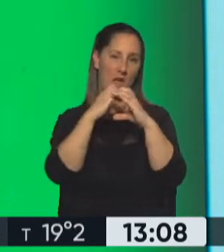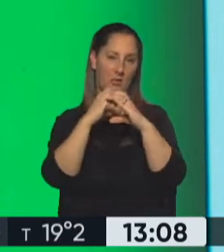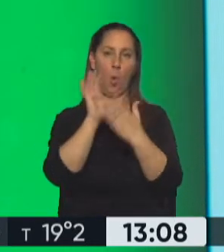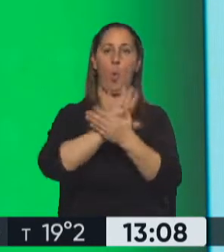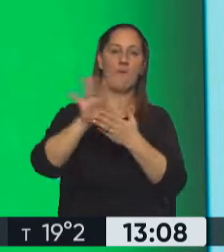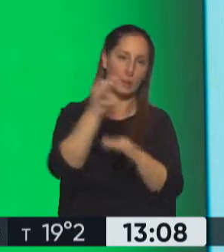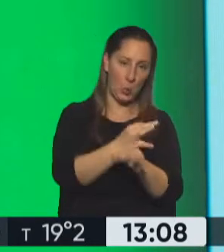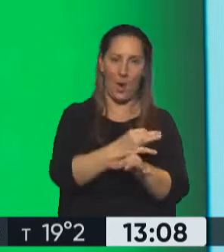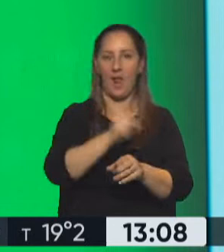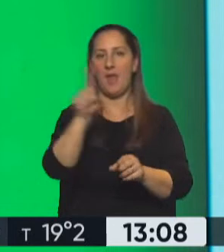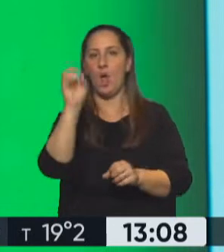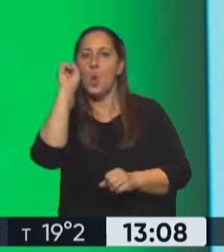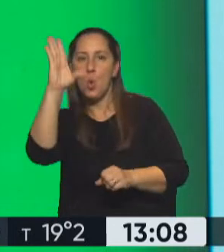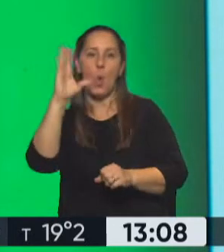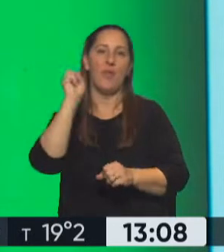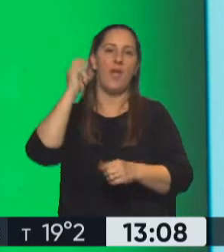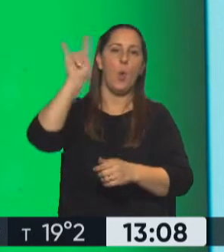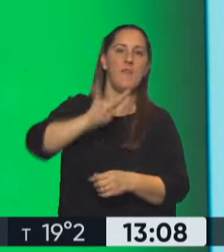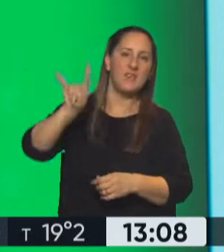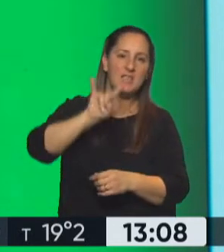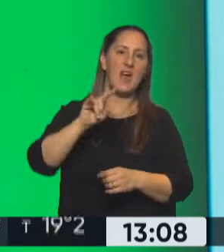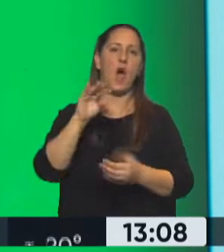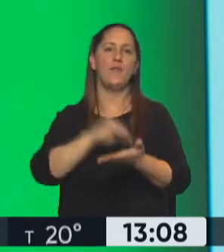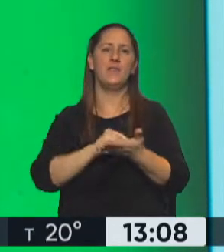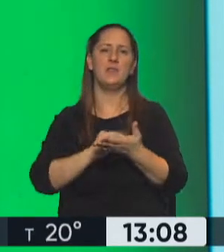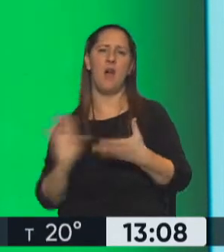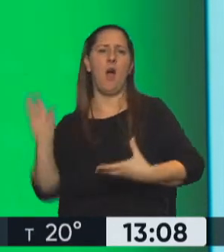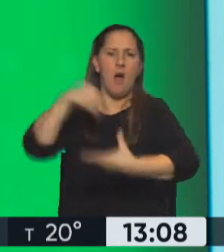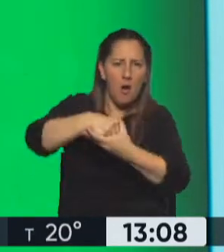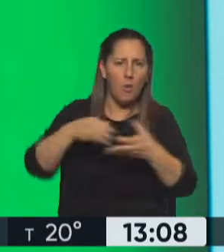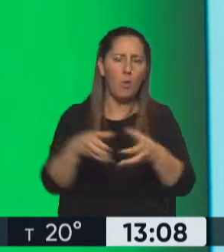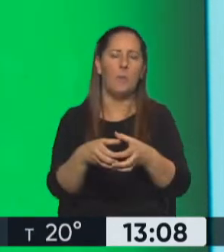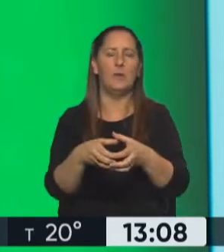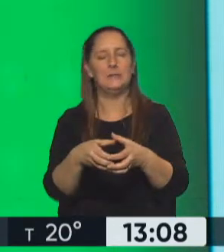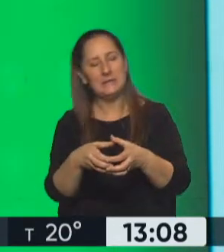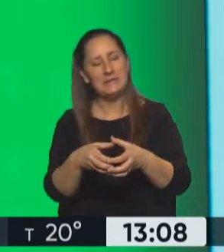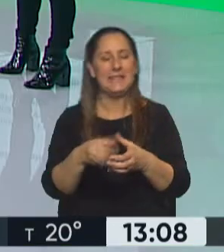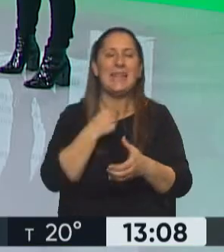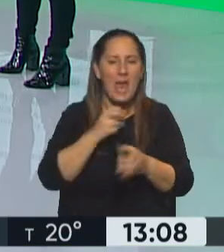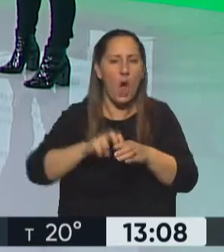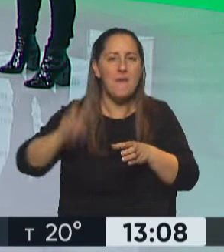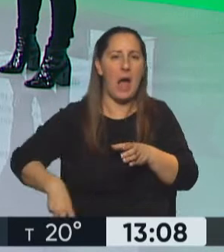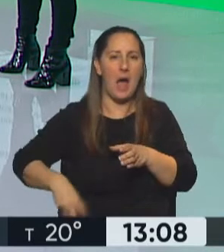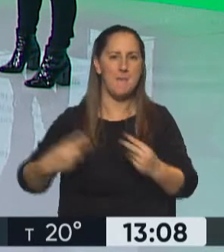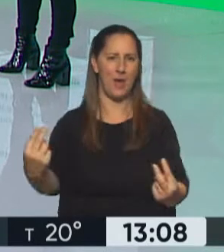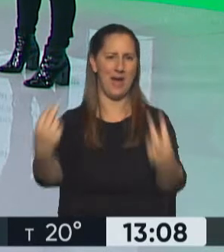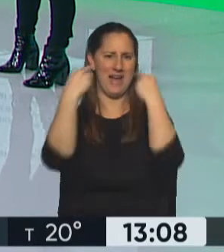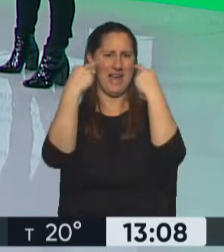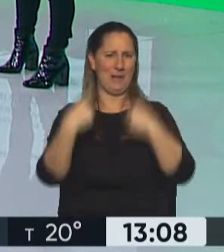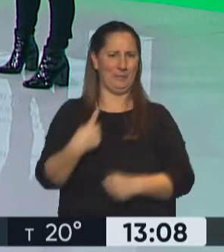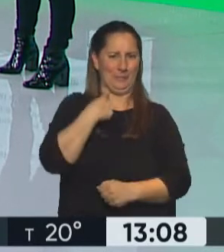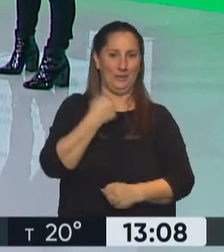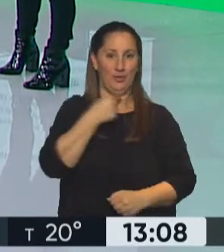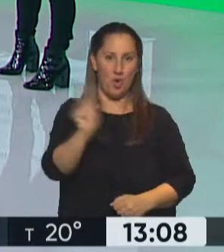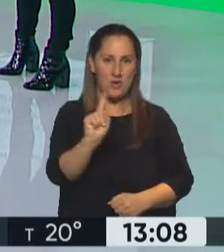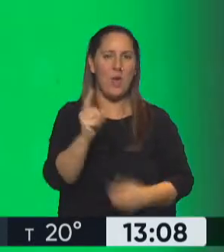la escuela, del club, de la facultad, de la oficina? Y vos decís, la verdad que quiero salir, pero no quiero que todos se den cuenta. Bueno, ¿eso